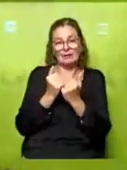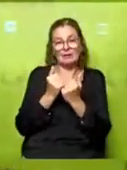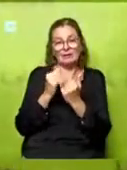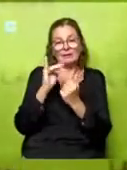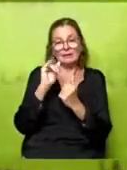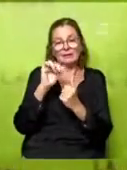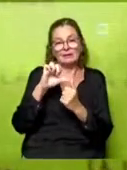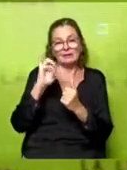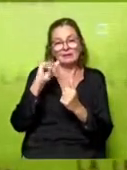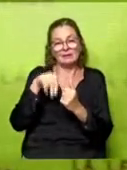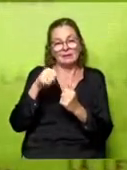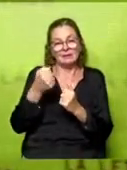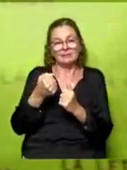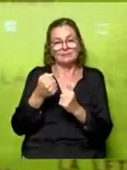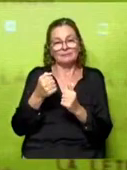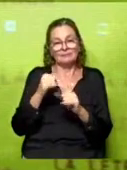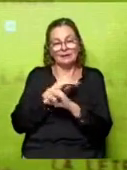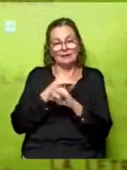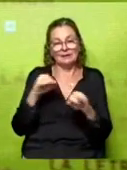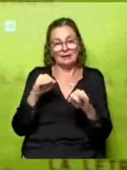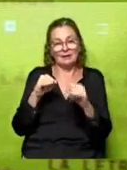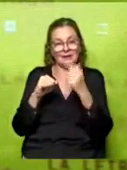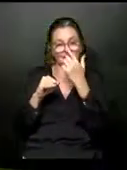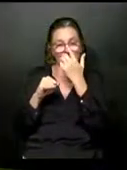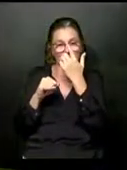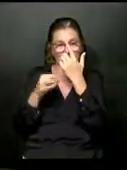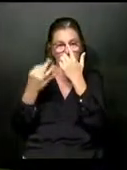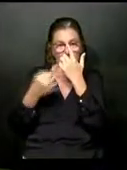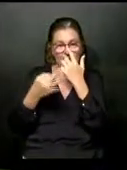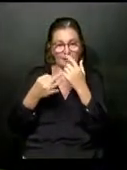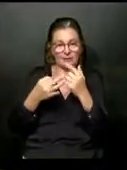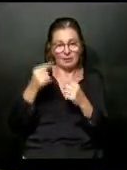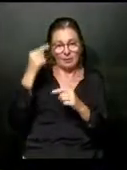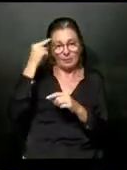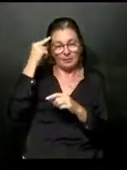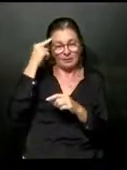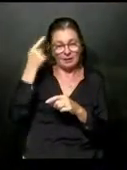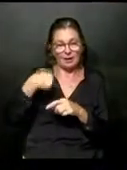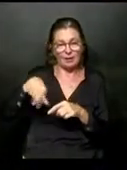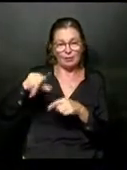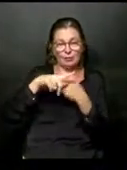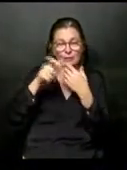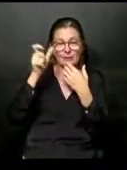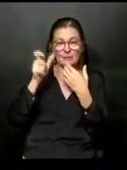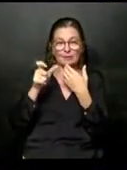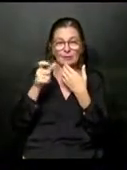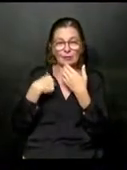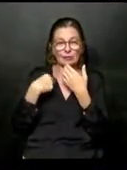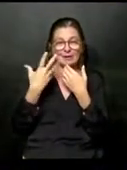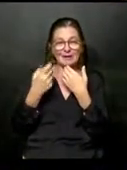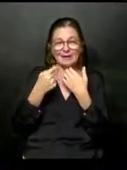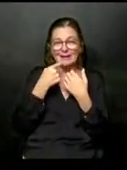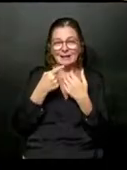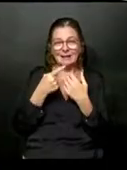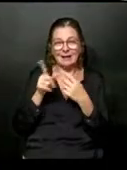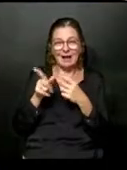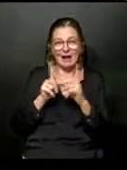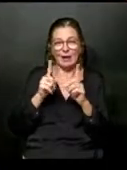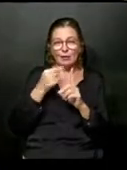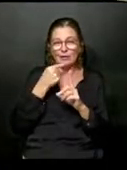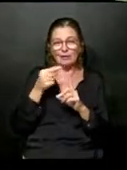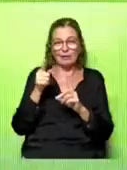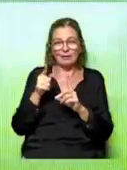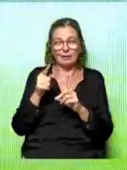para cerrar. Para cerrar, la verdad que es una reflexión a la ciudadanía. Yo quería acotar una cosa a lo que decía